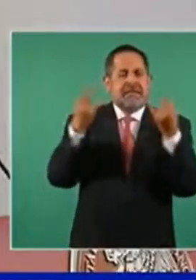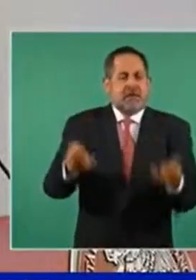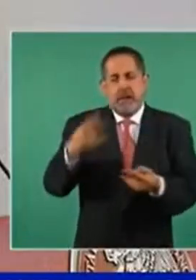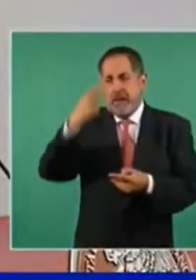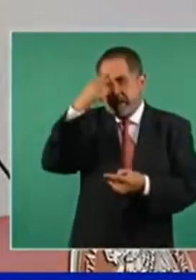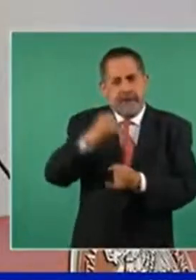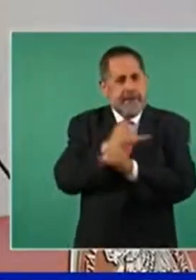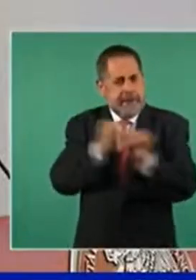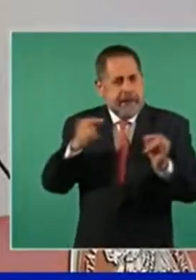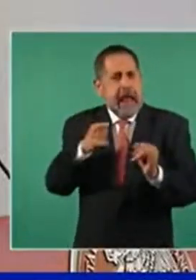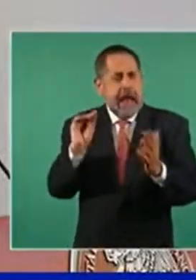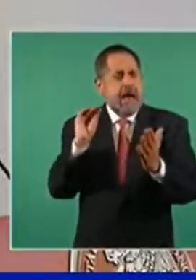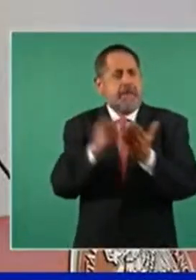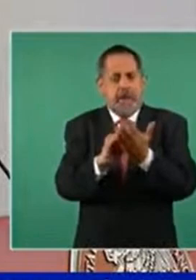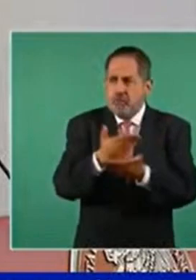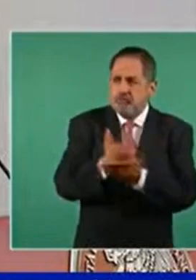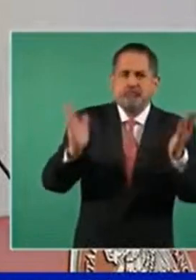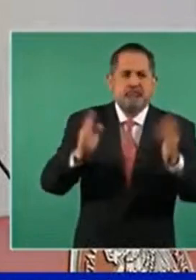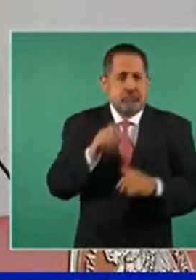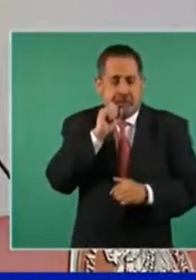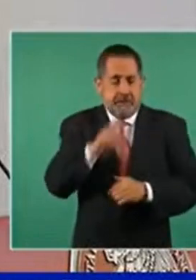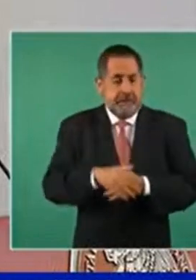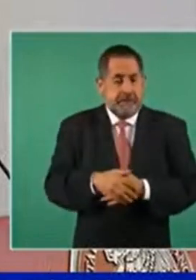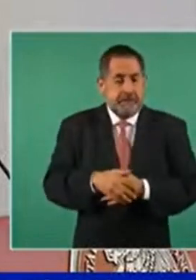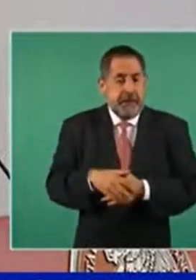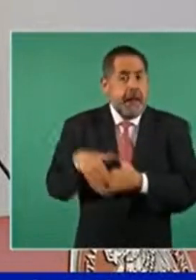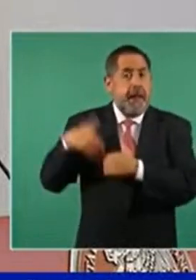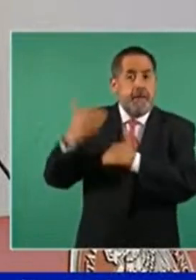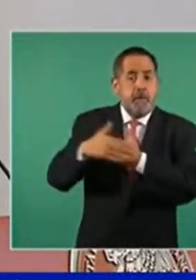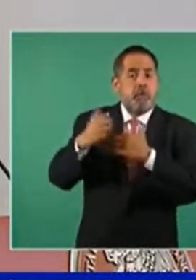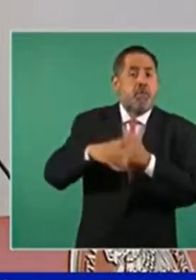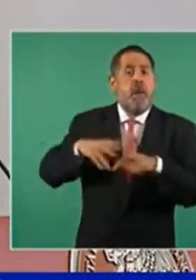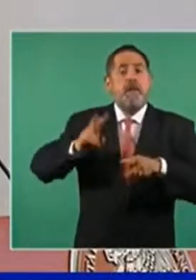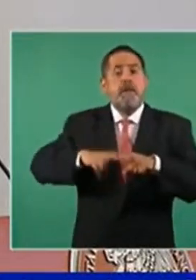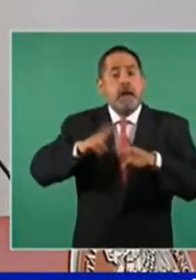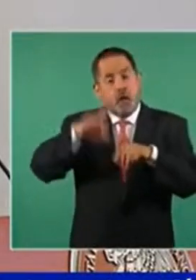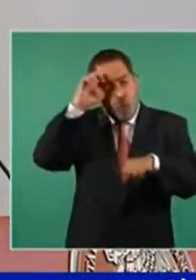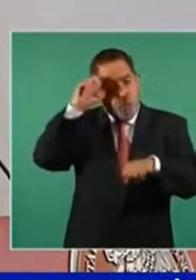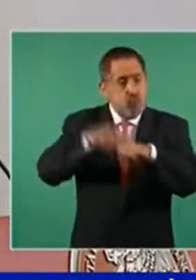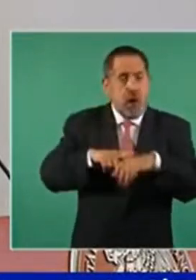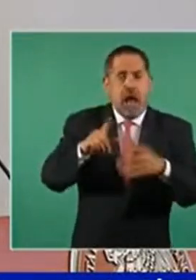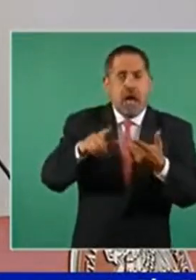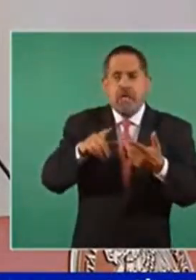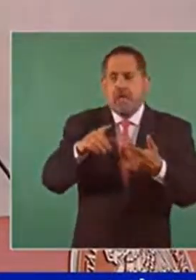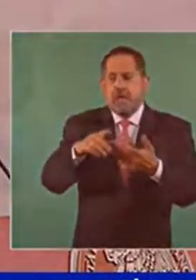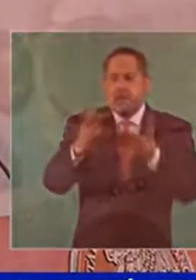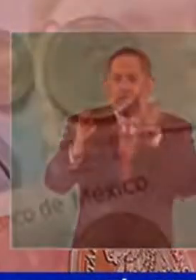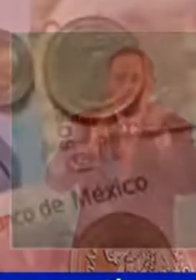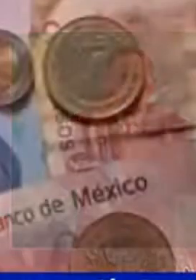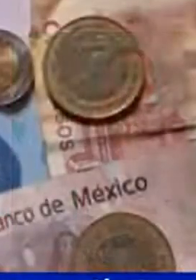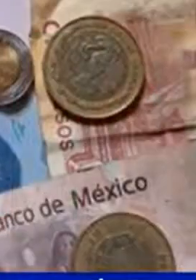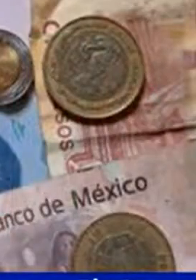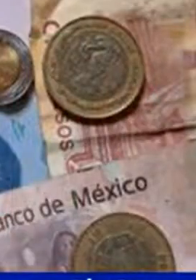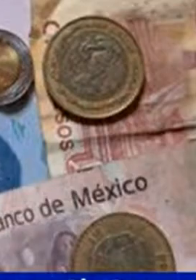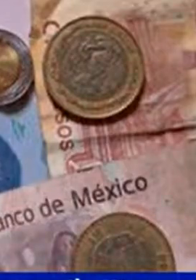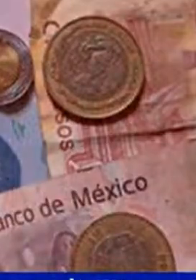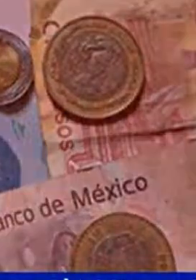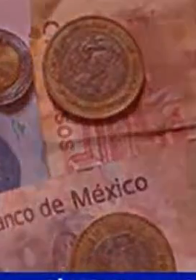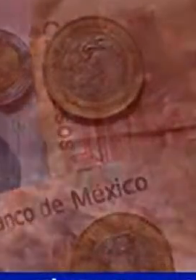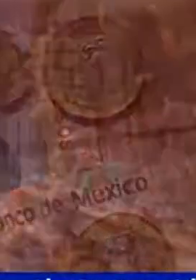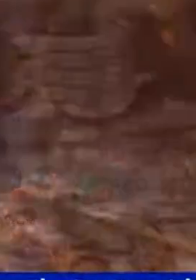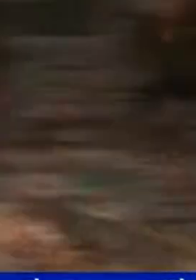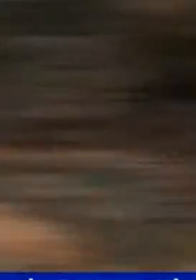y en beneficio de minorías, también nos han permitido liberar más presupuesto en beneficio del pueblo. Creo que son